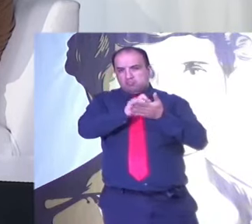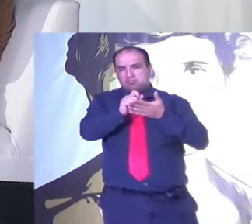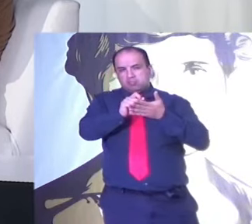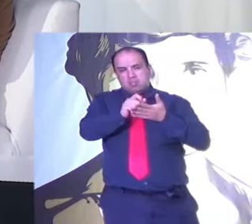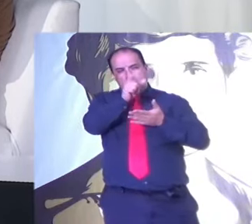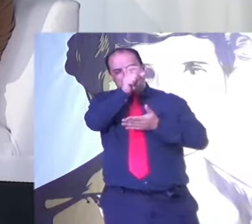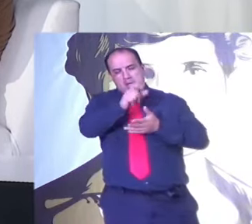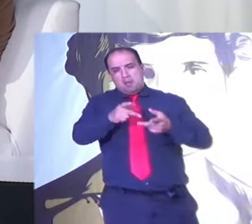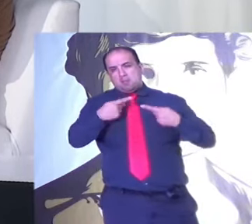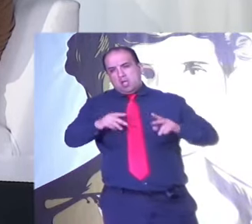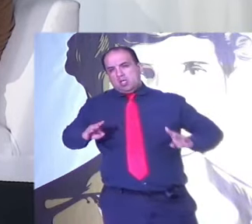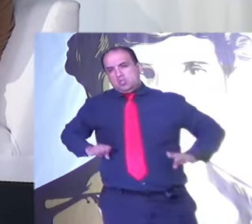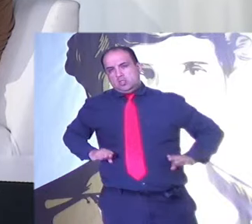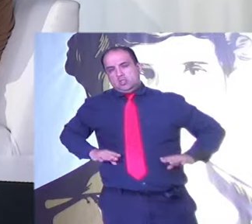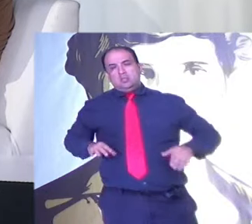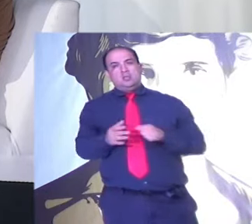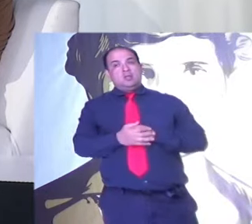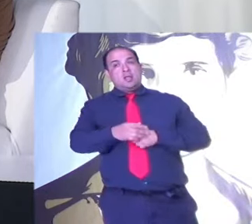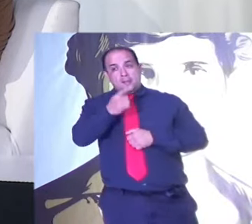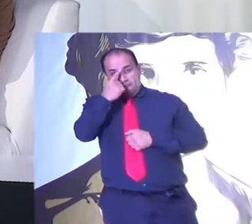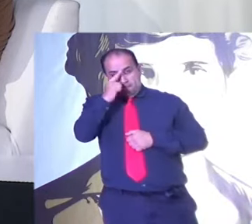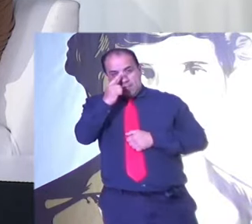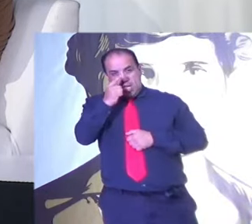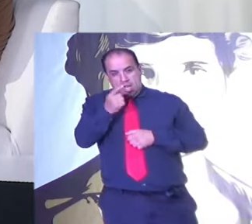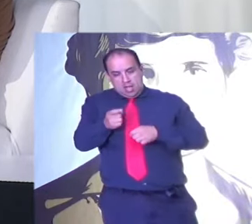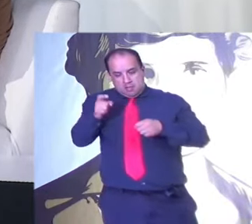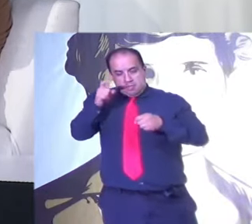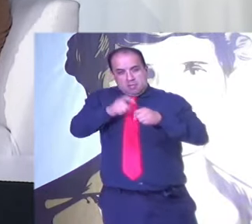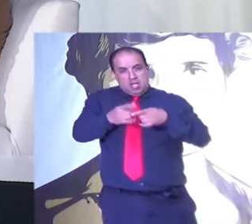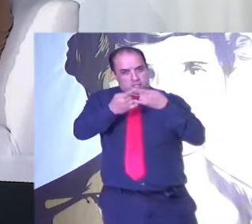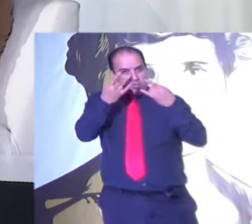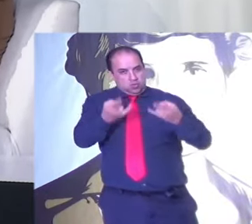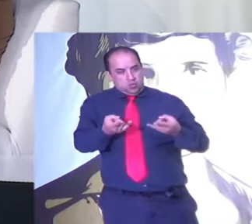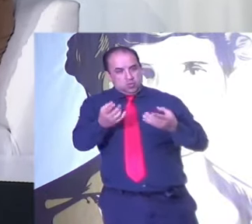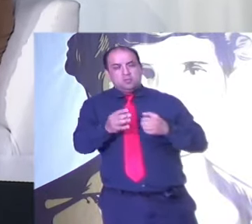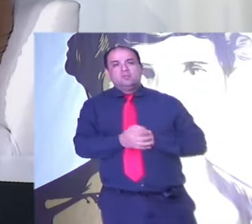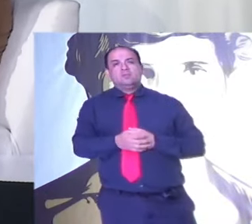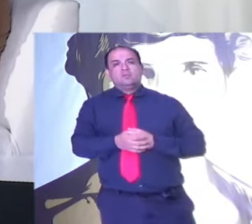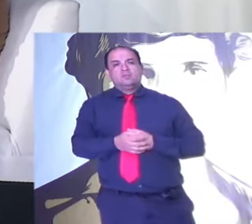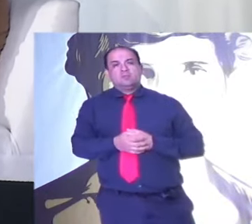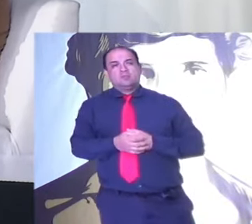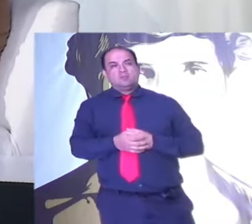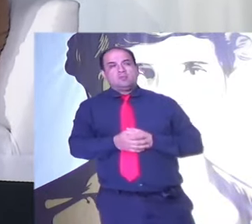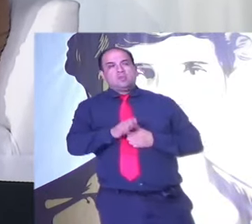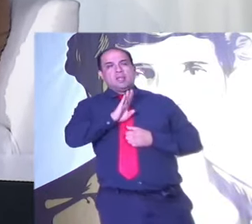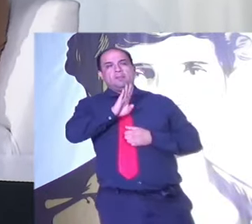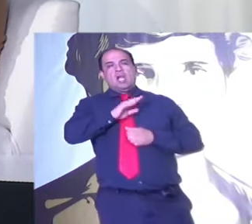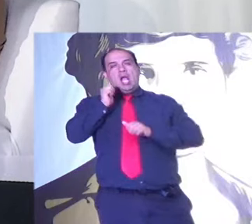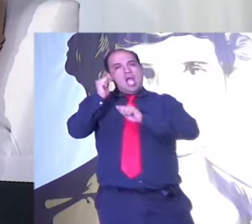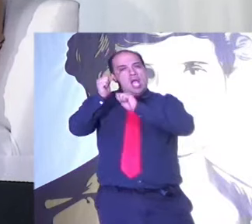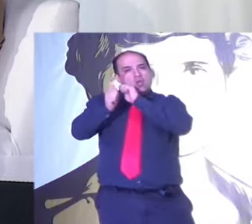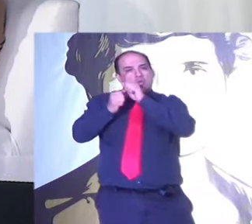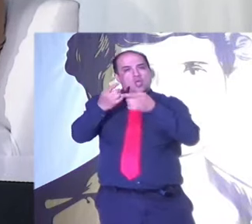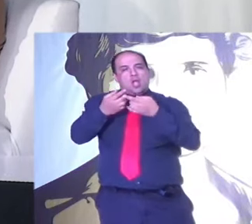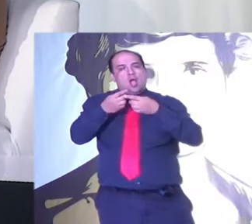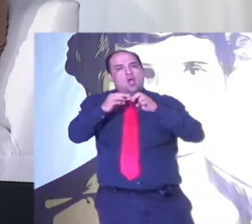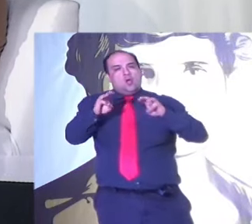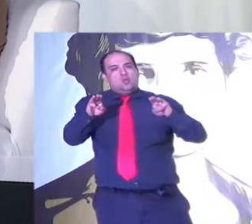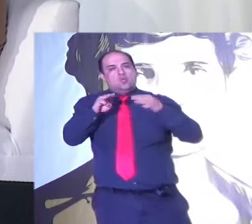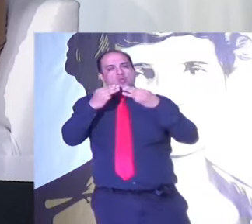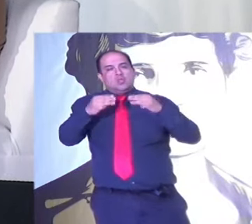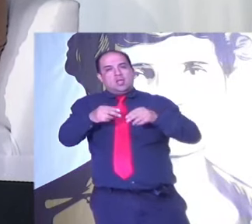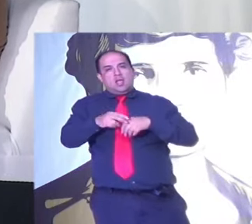personaje para que funcionara dentro de la historia. Eres un poco arqueólogo de la música norteña. Muchos te han